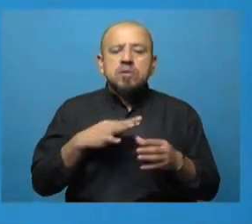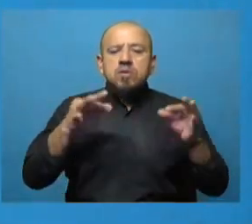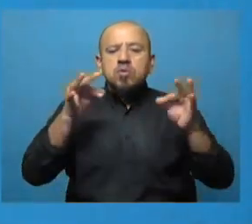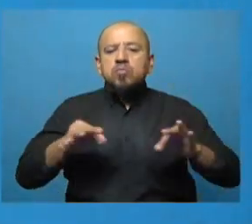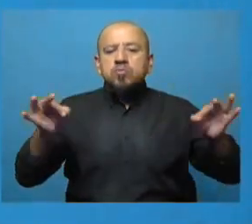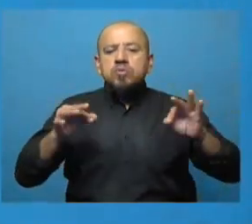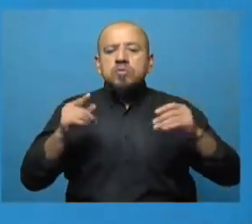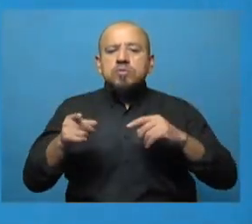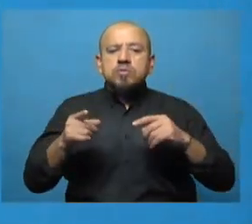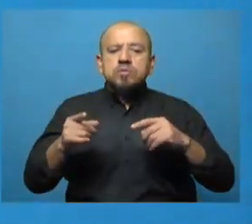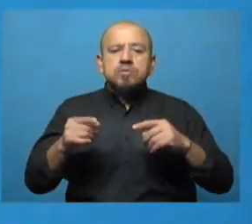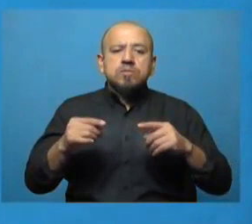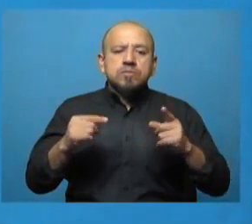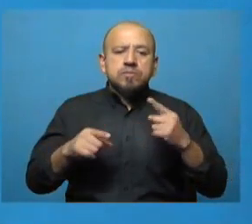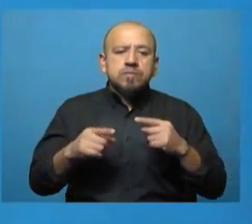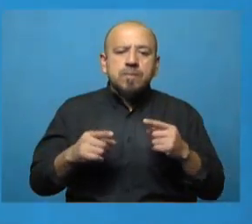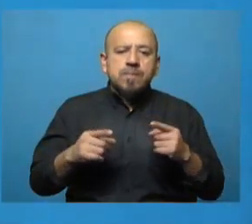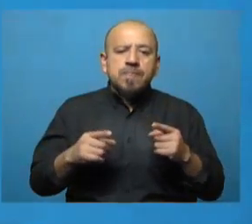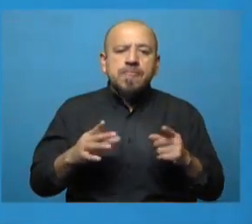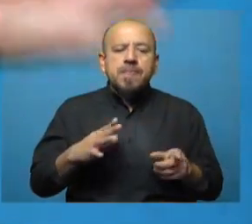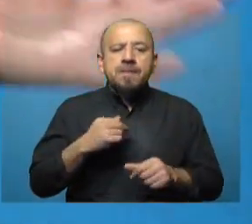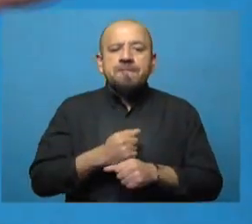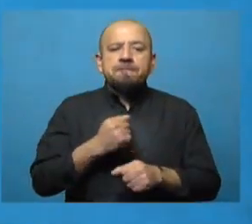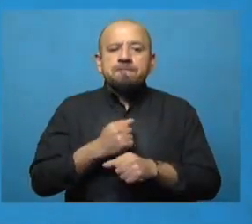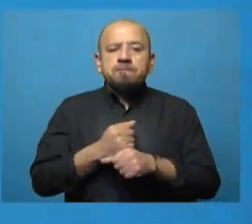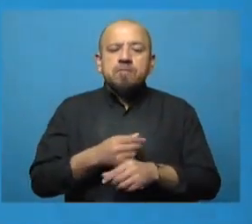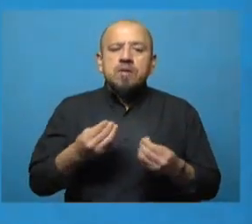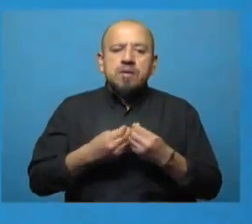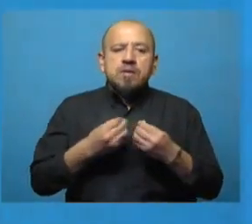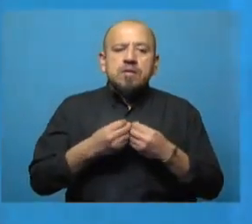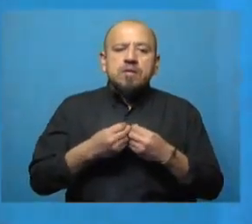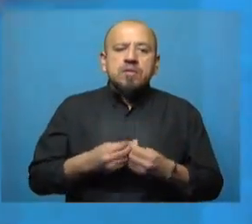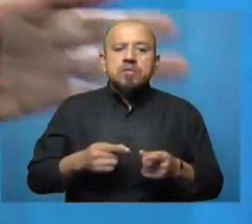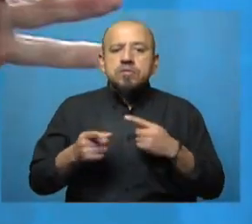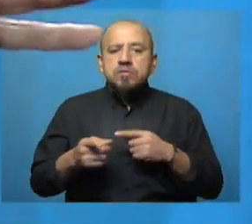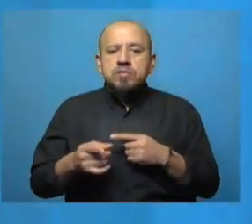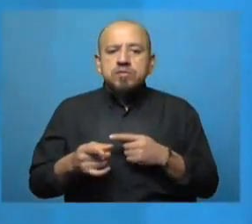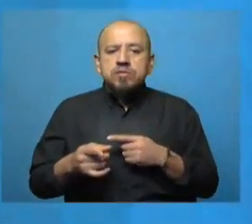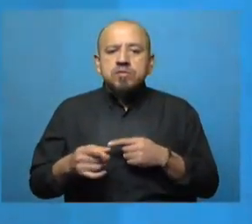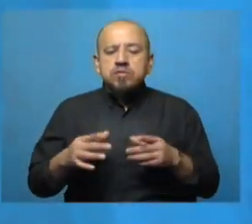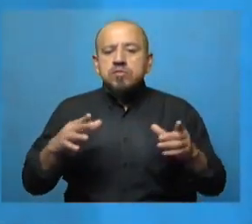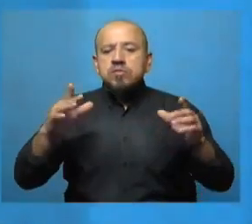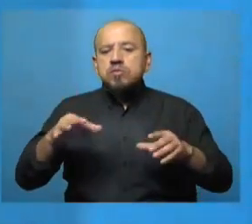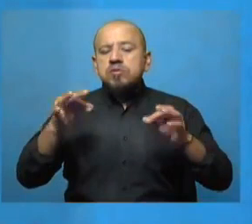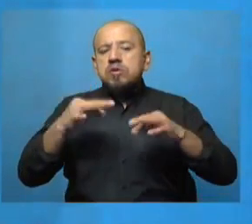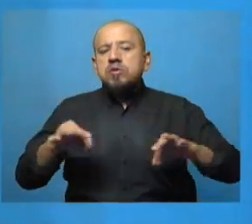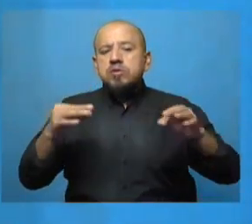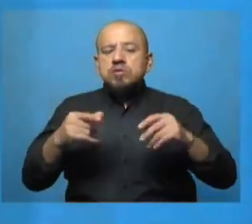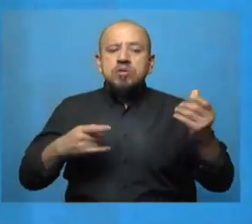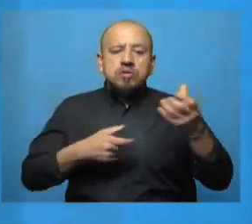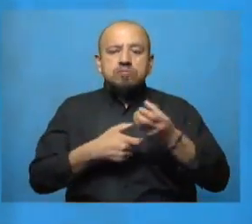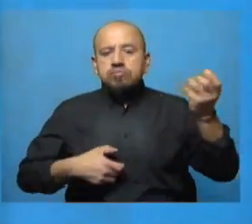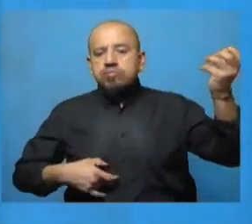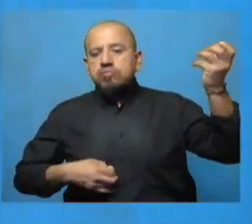música que me encanta con él trabajé mucho con Guzmán mendaro el tema de los arreglos el tema del bajo